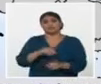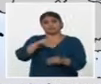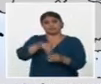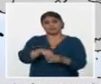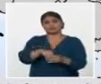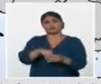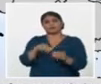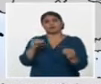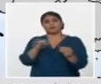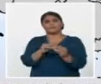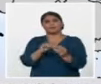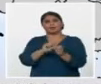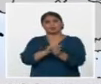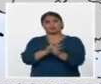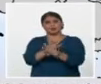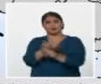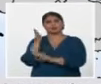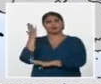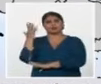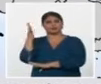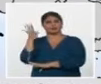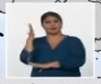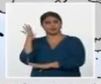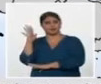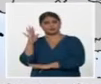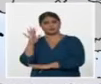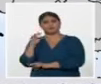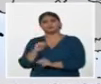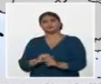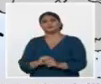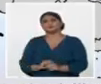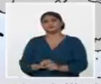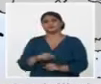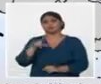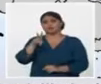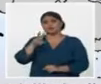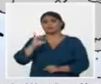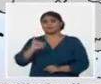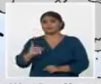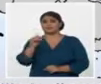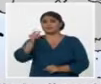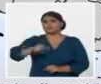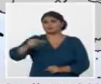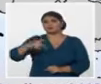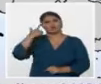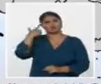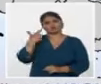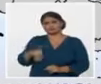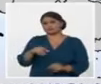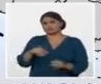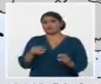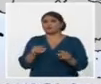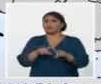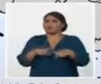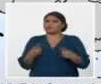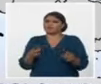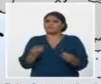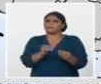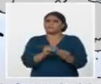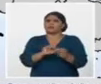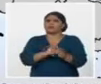de infección en el exterior, y que 26 se trabaja para precisar la fuente de infección. Ahora